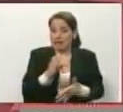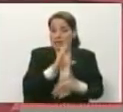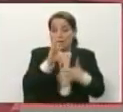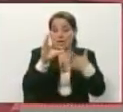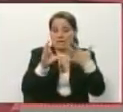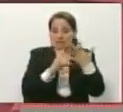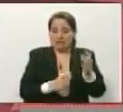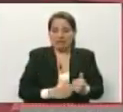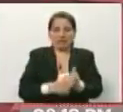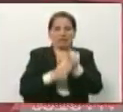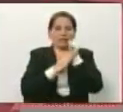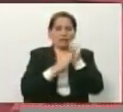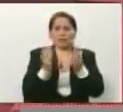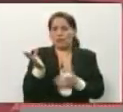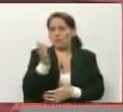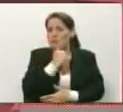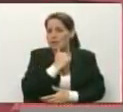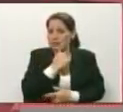de liderazgo,